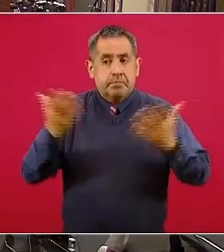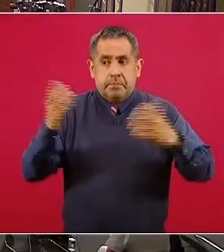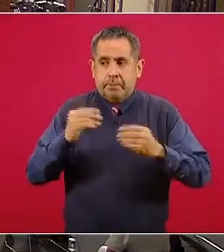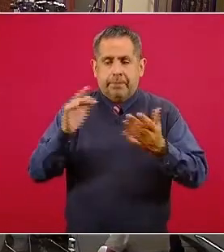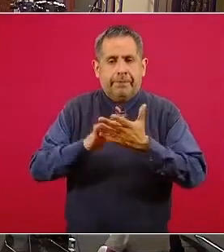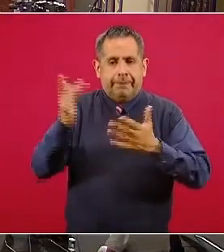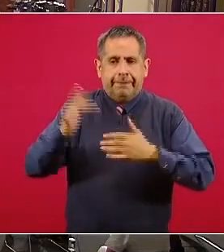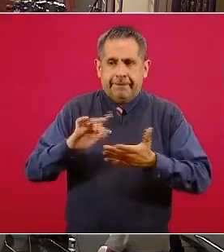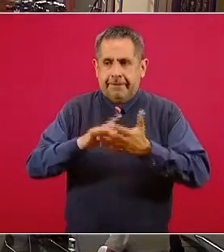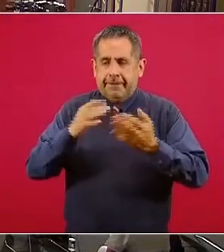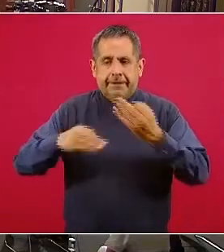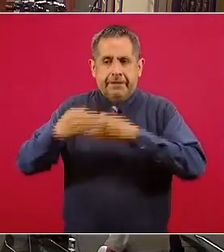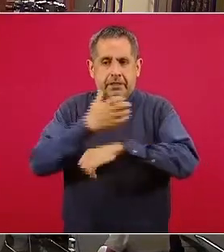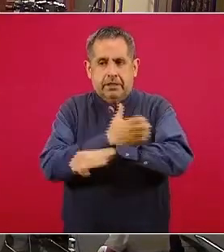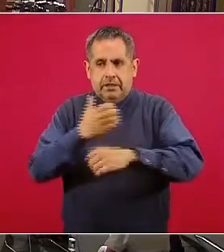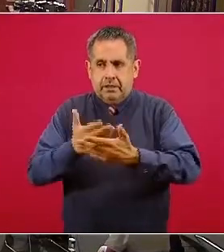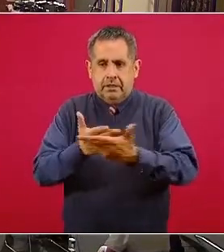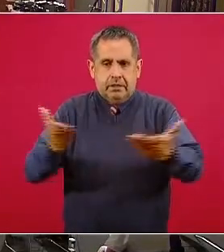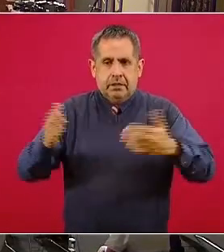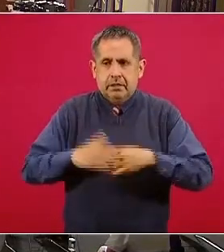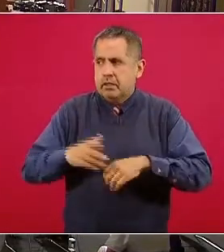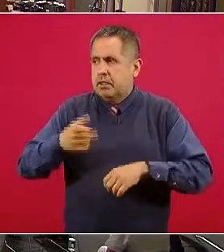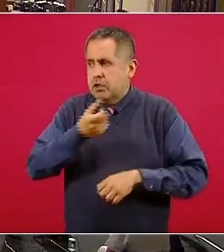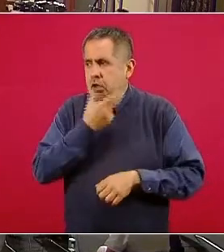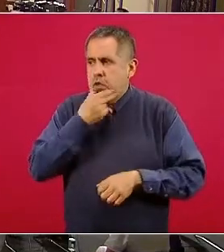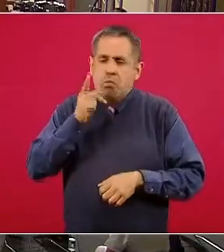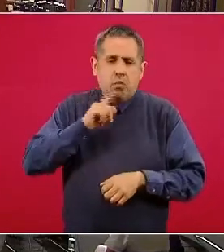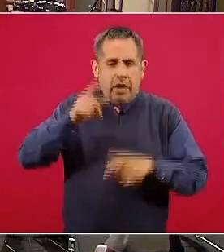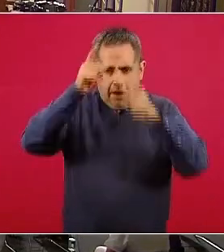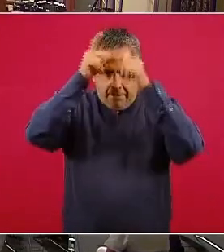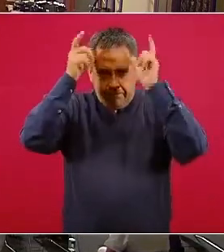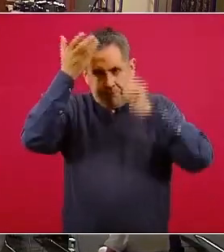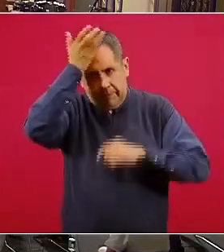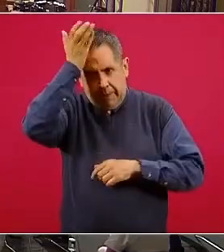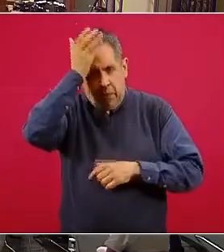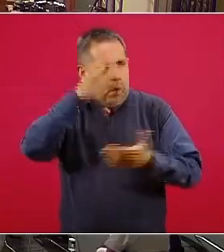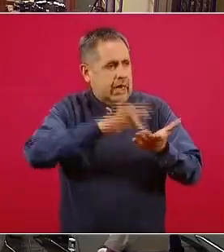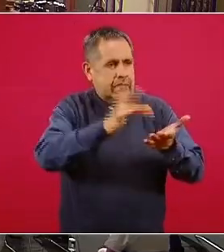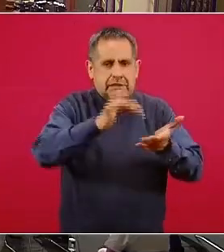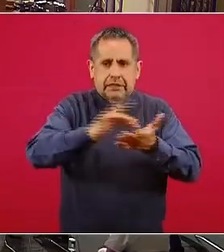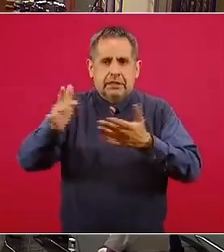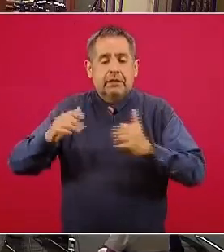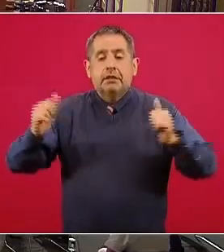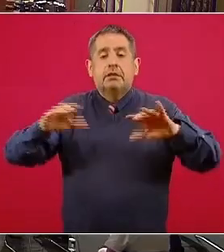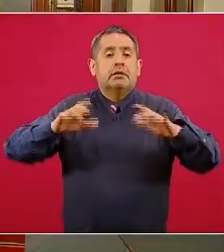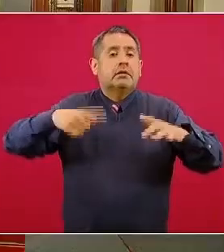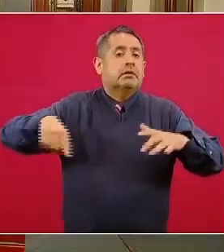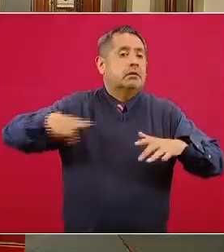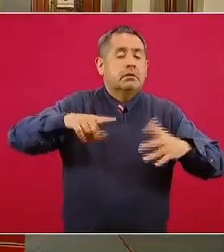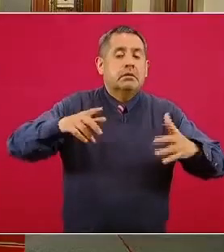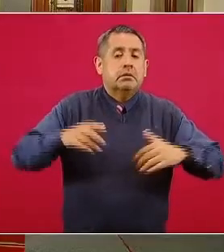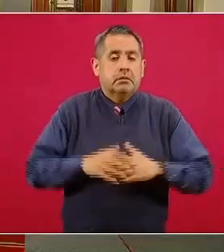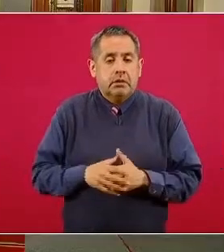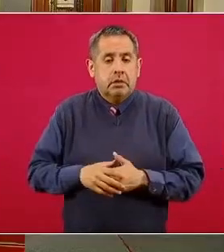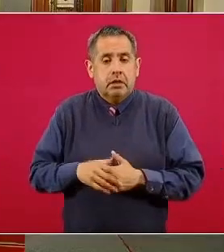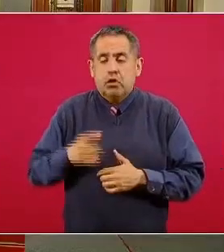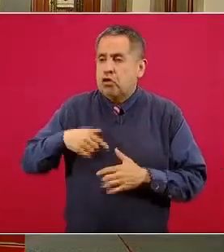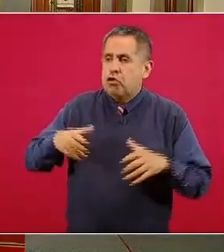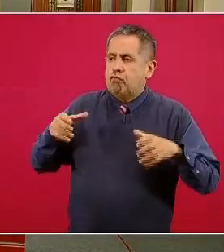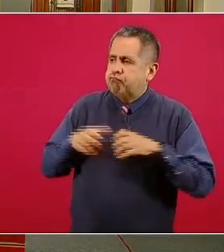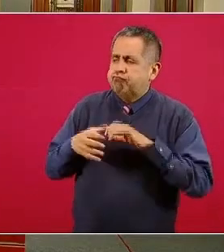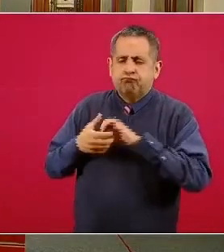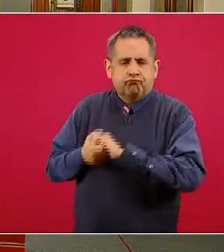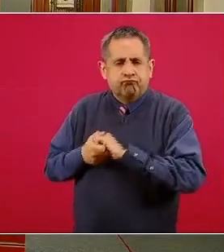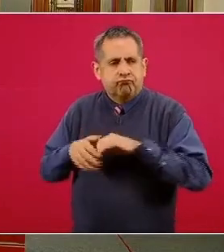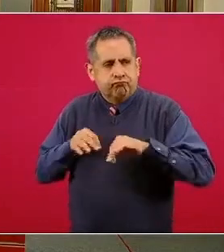muchas gracias. Gracias a nuestras compañeras y compañeros enfermeras y enfermeros. Gracias a todo el equipo del sector salud, que trabajamos muy